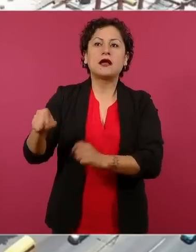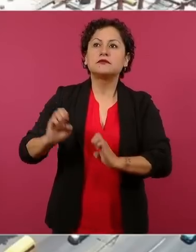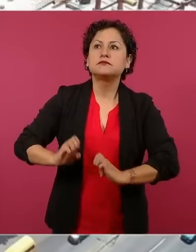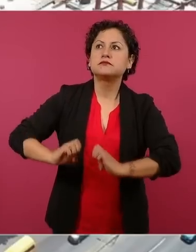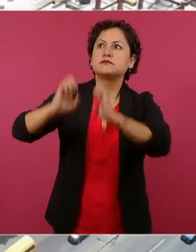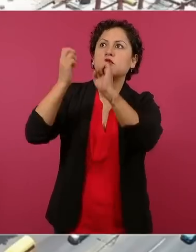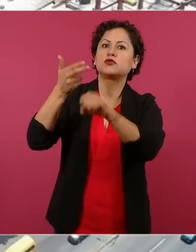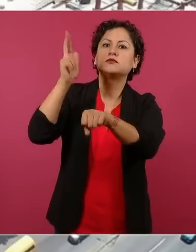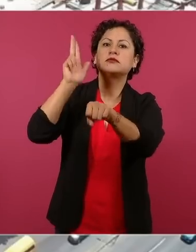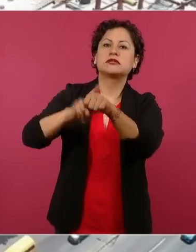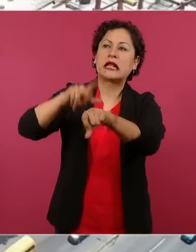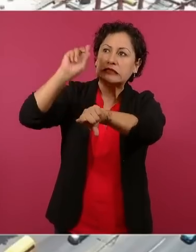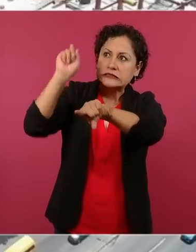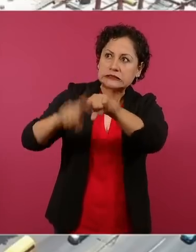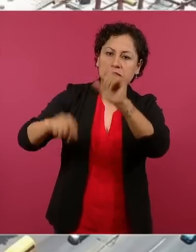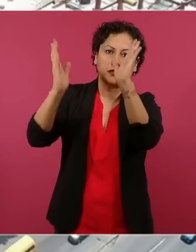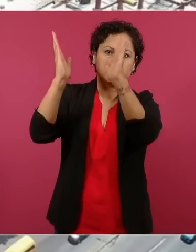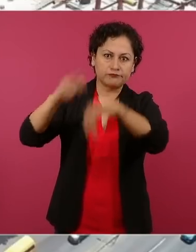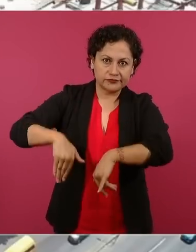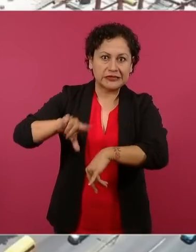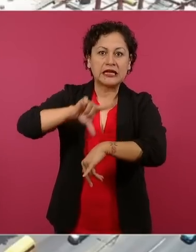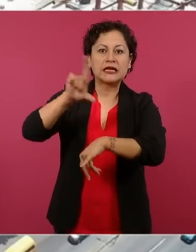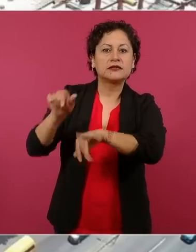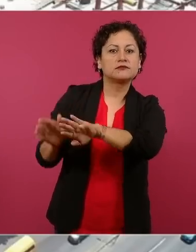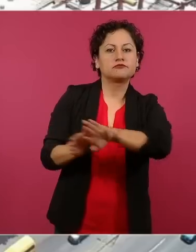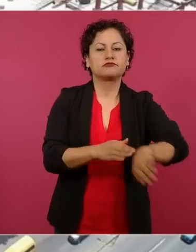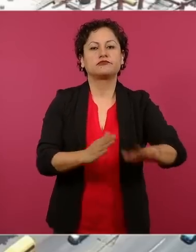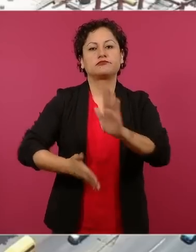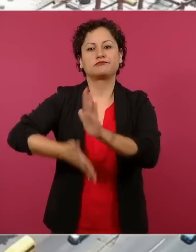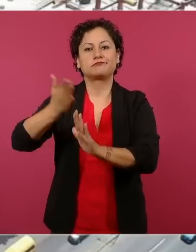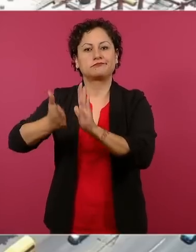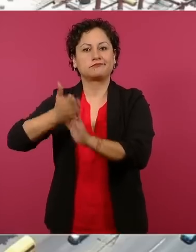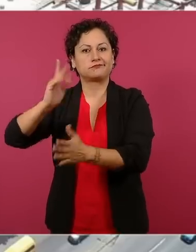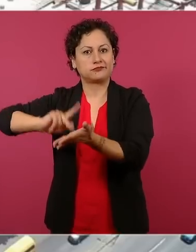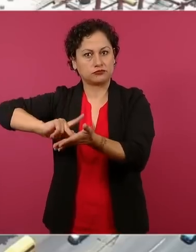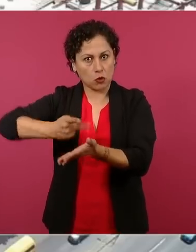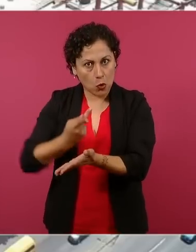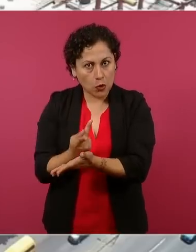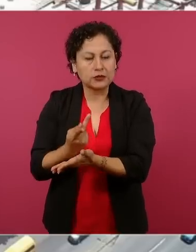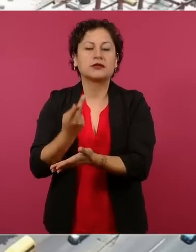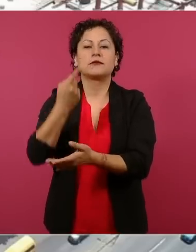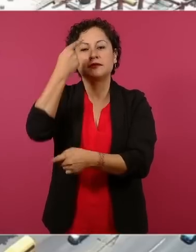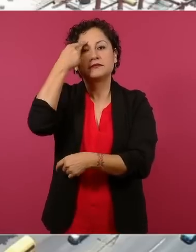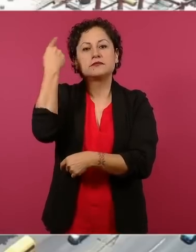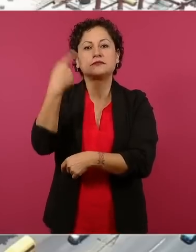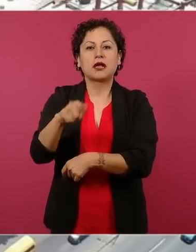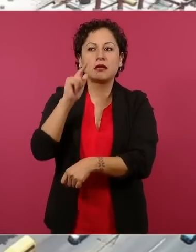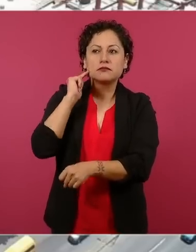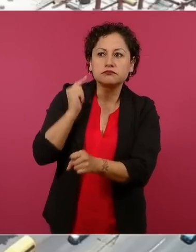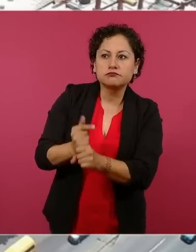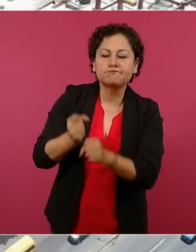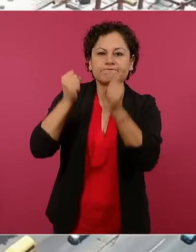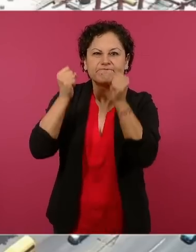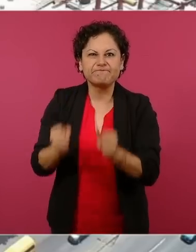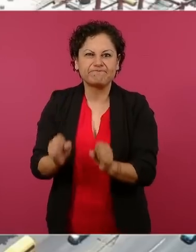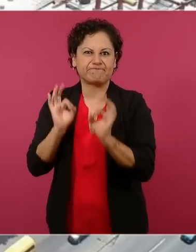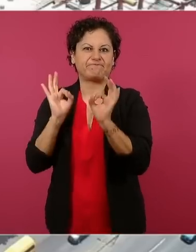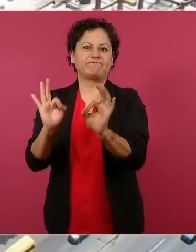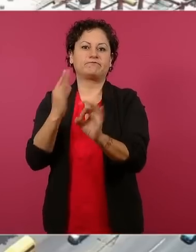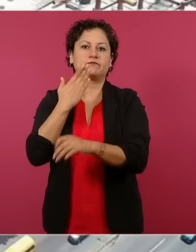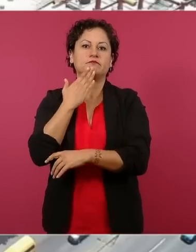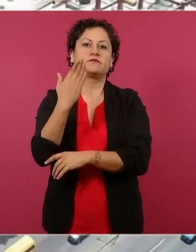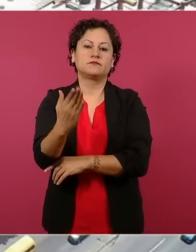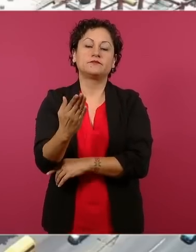y luego la construcción del hospital guardando todas las medidas de seguridad. Actualmente